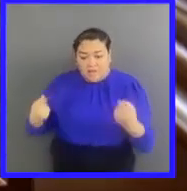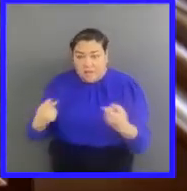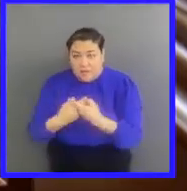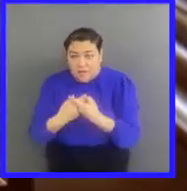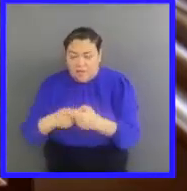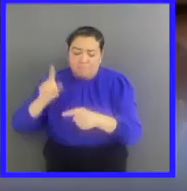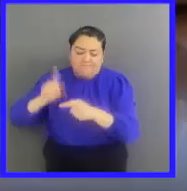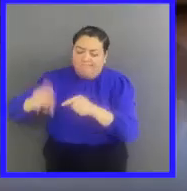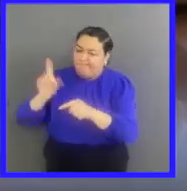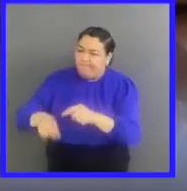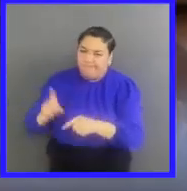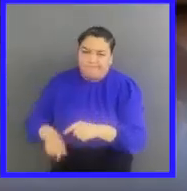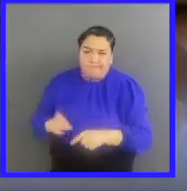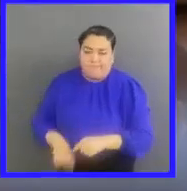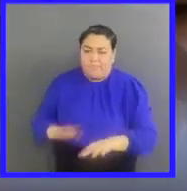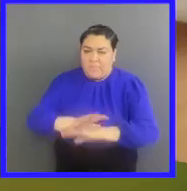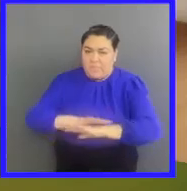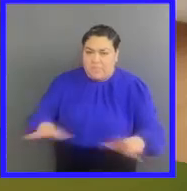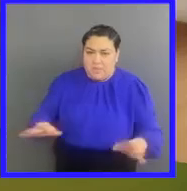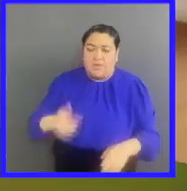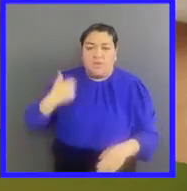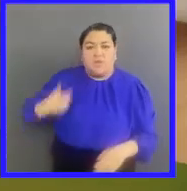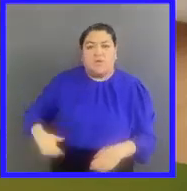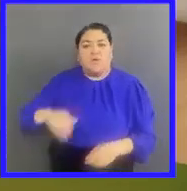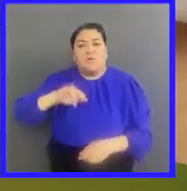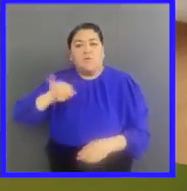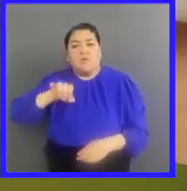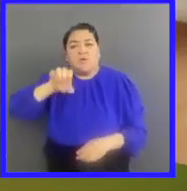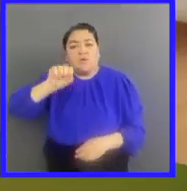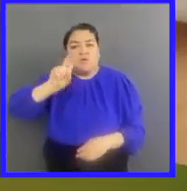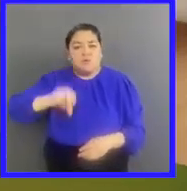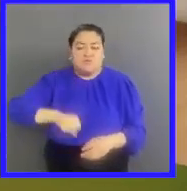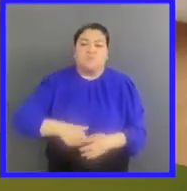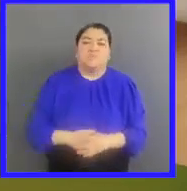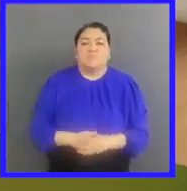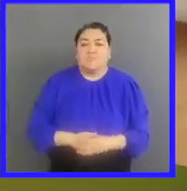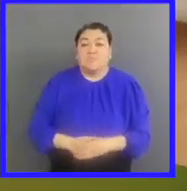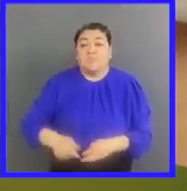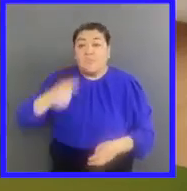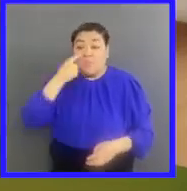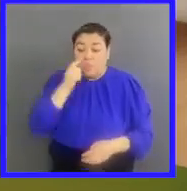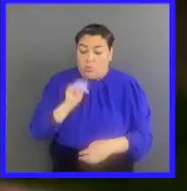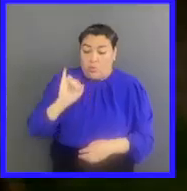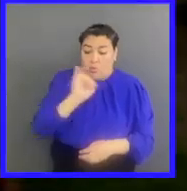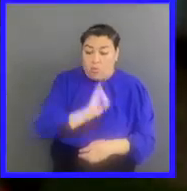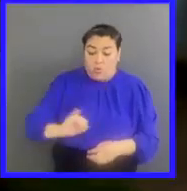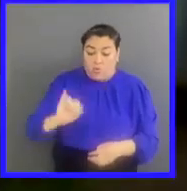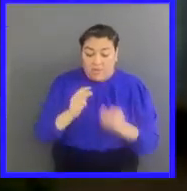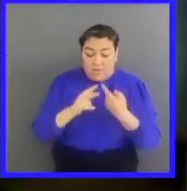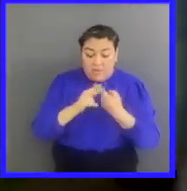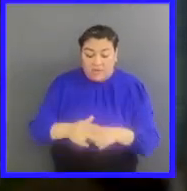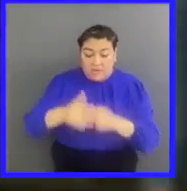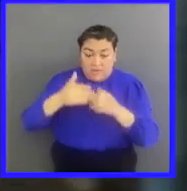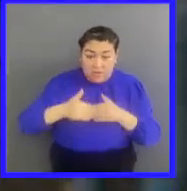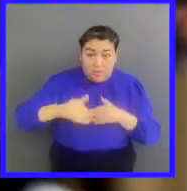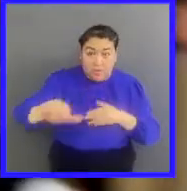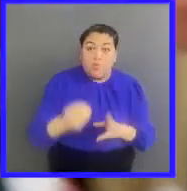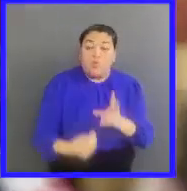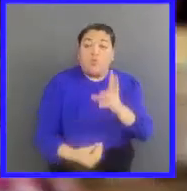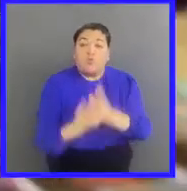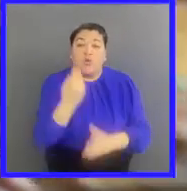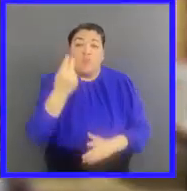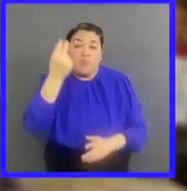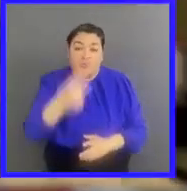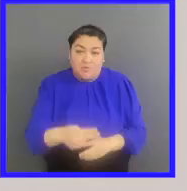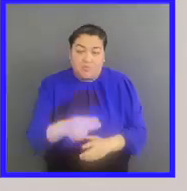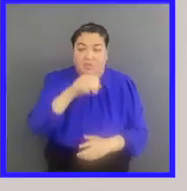Para Plural TV, Jesús Daza. Y a partir de este jueves entró en vigor el nuevo nombre del canal de la Suprema Corte de Justicia